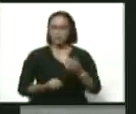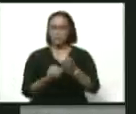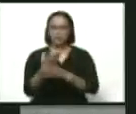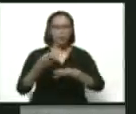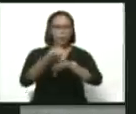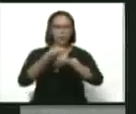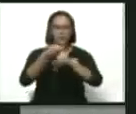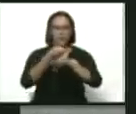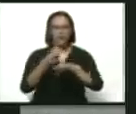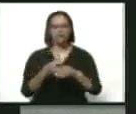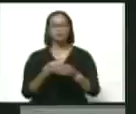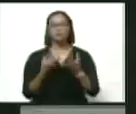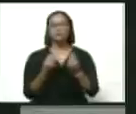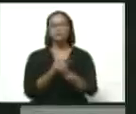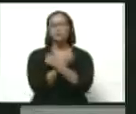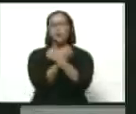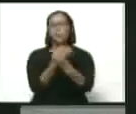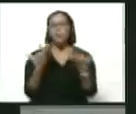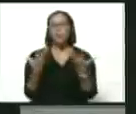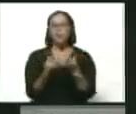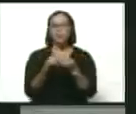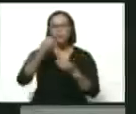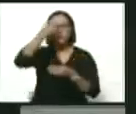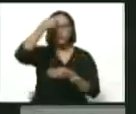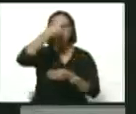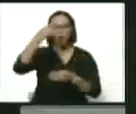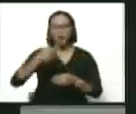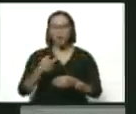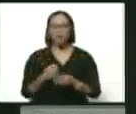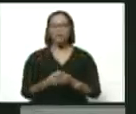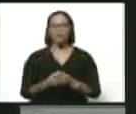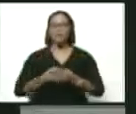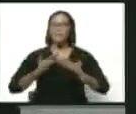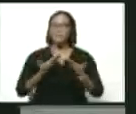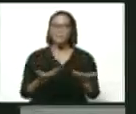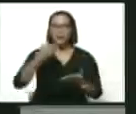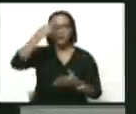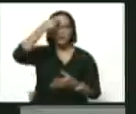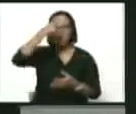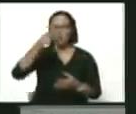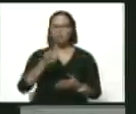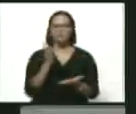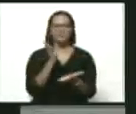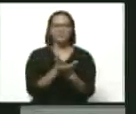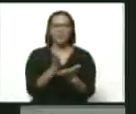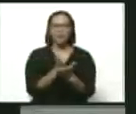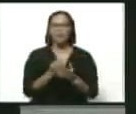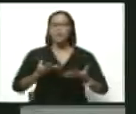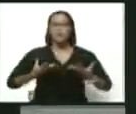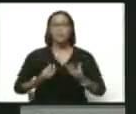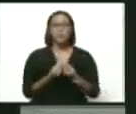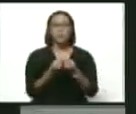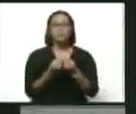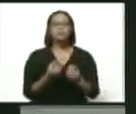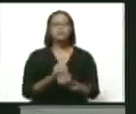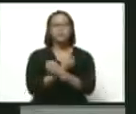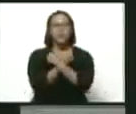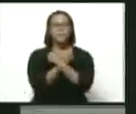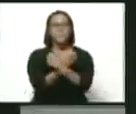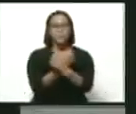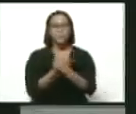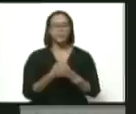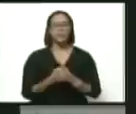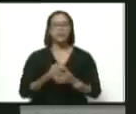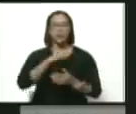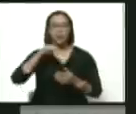con mucho amor junto al pueblo. Por el pueblo y para el pueblo siempre, con mucho amor. Nosotros